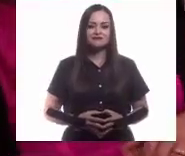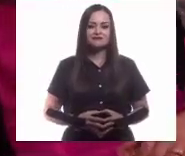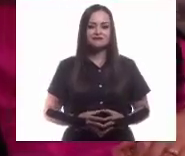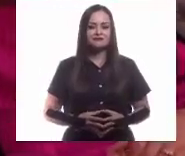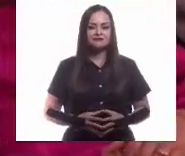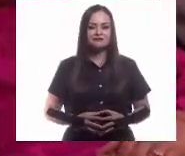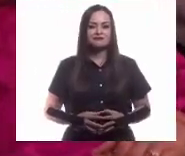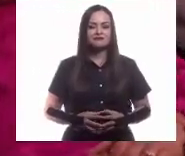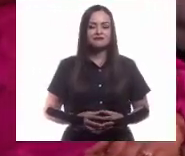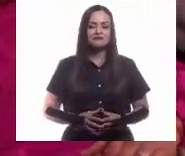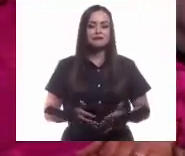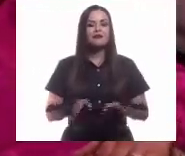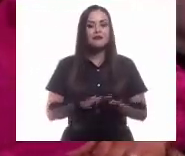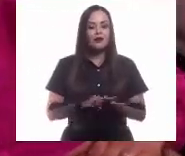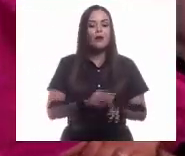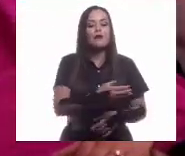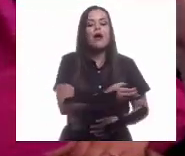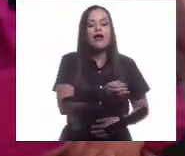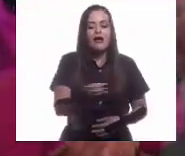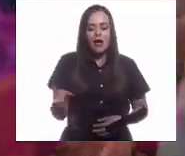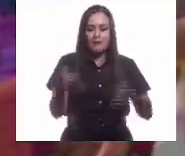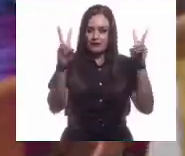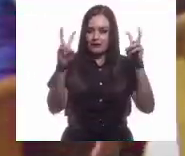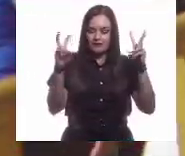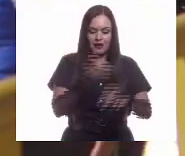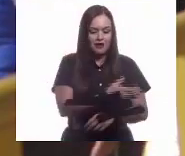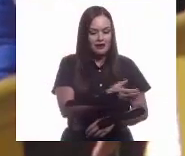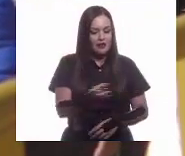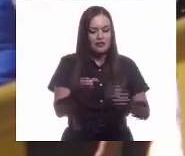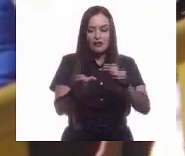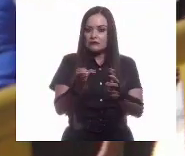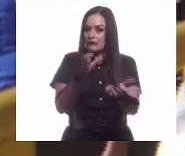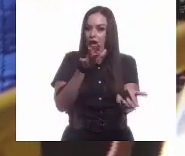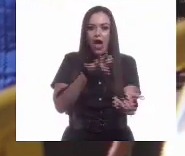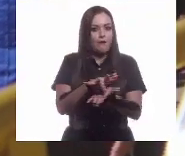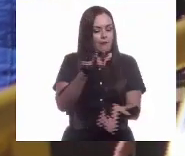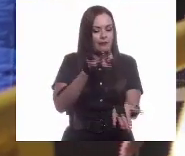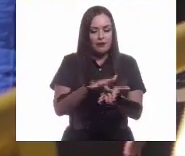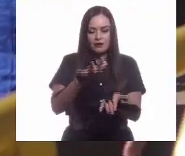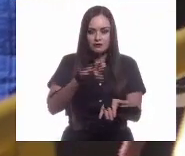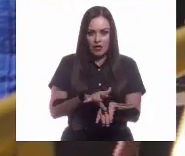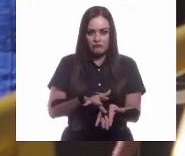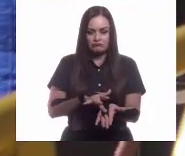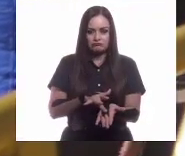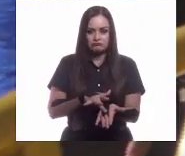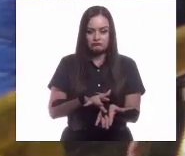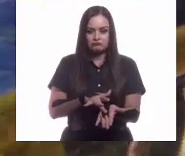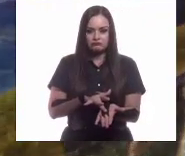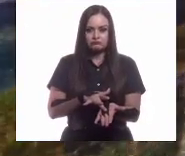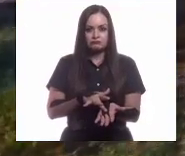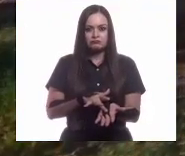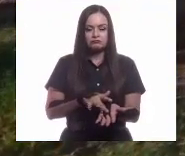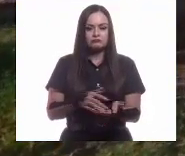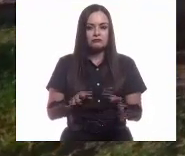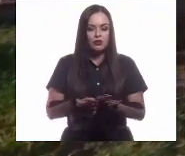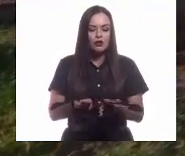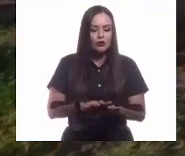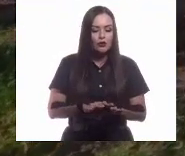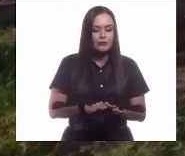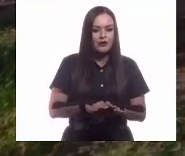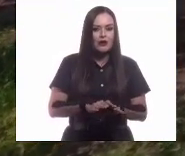Con referencia a nuestro campo, seguimos apoyando su tecnificación, rehabilitamos y reposicionamos pozos